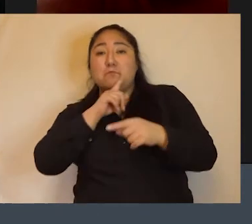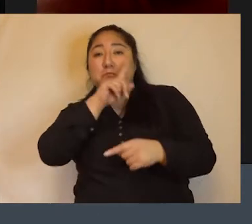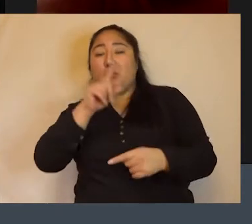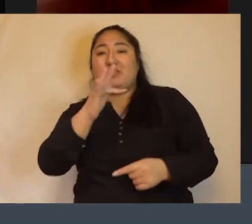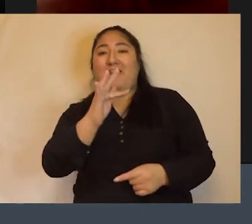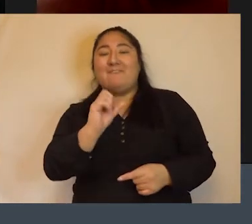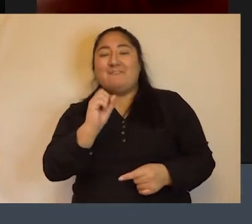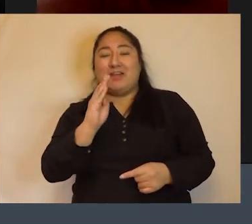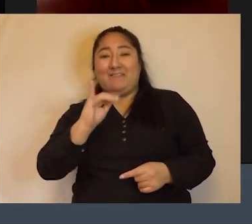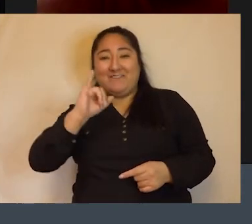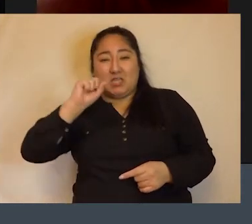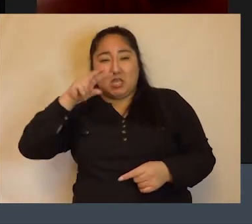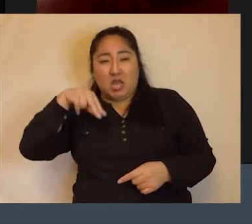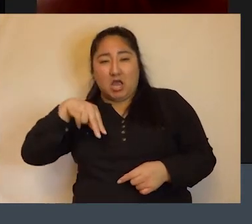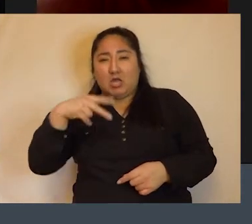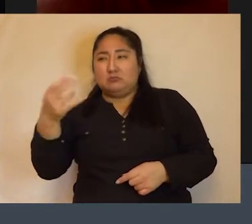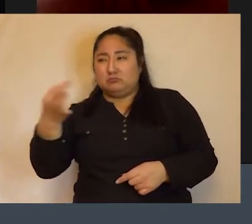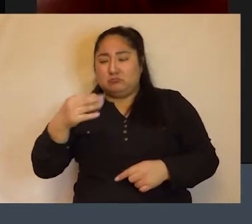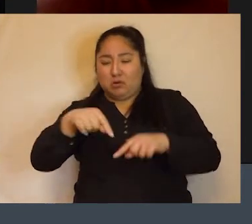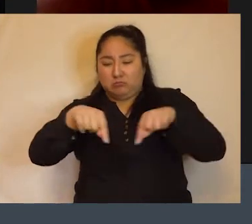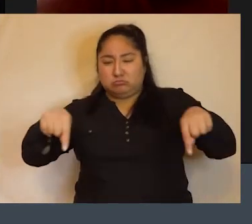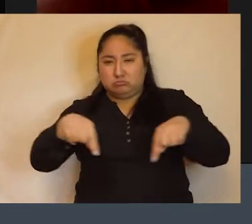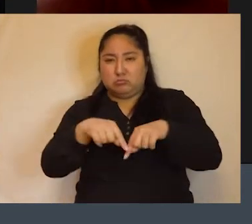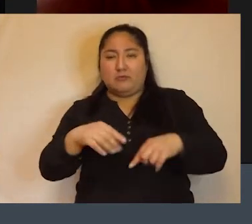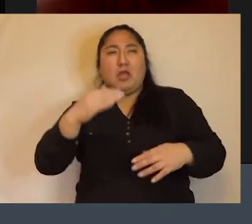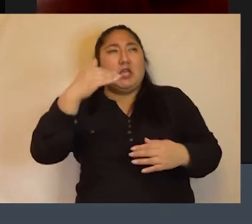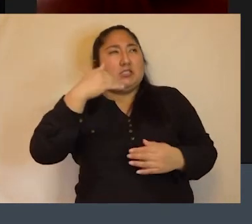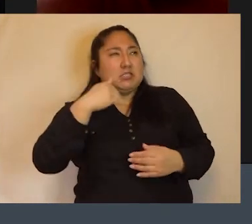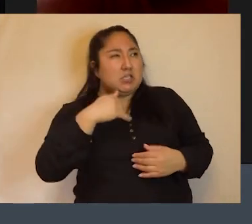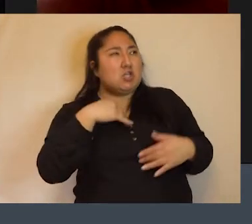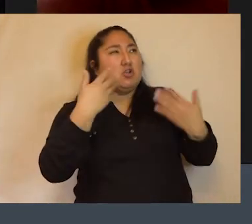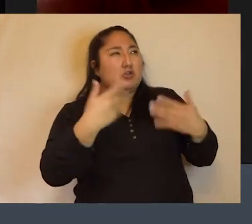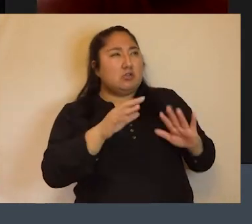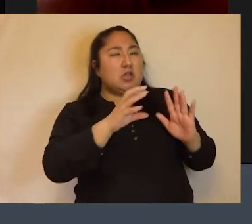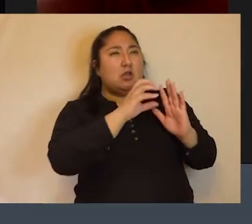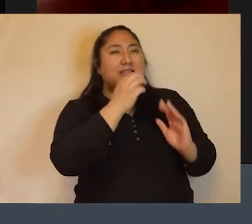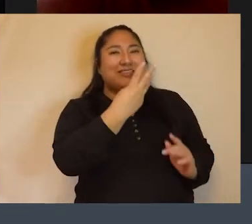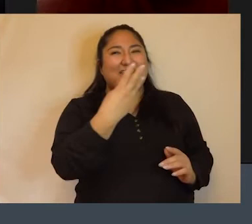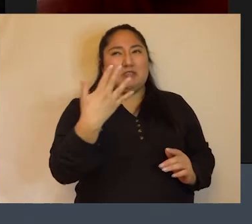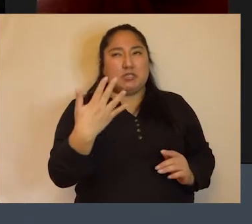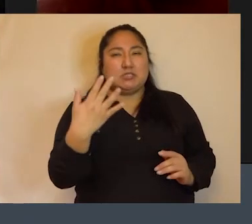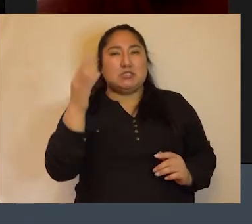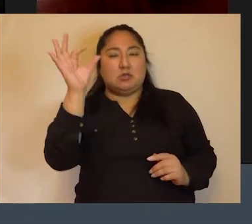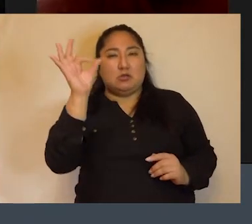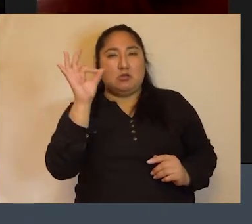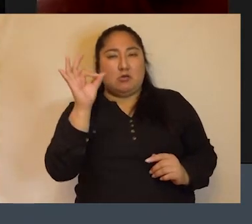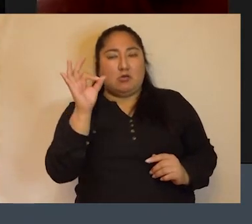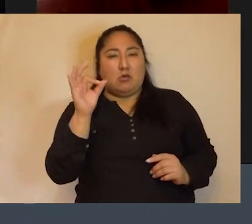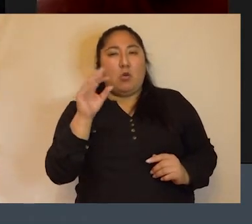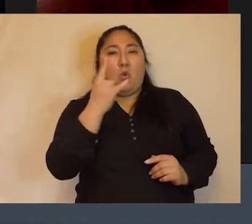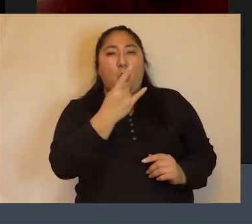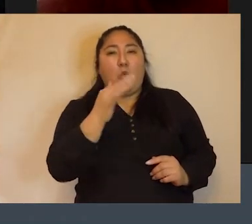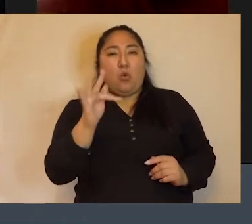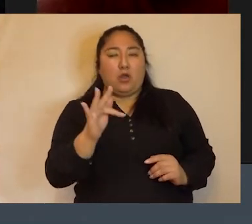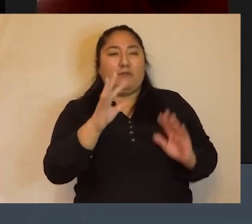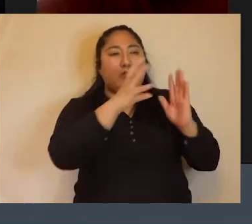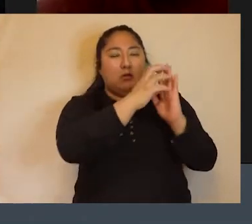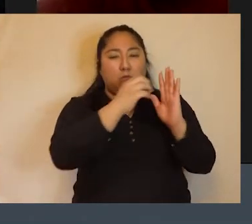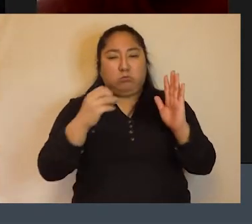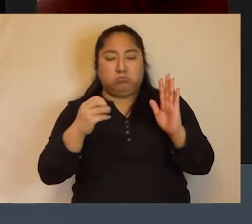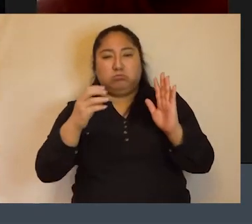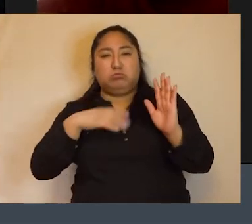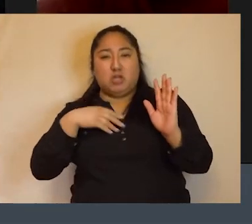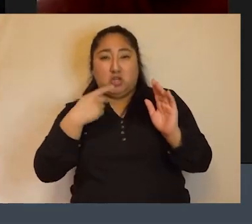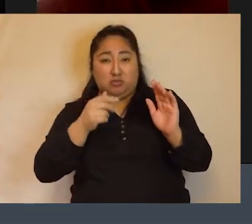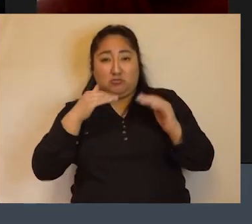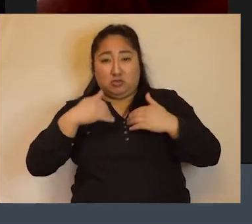Hay una pregunta de Fabián Riveros también, que nos hace por el chat. Dice, si yo considero el retiro de las 35 UF como un préstamo y